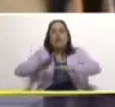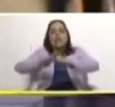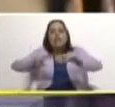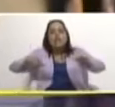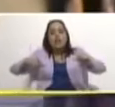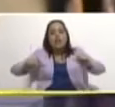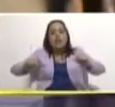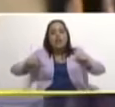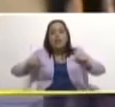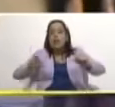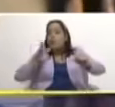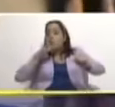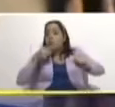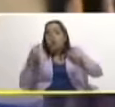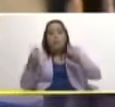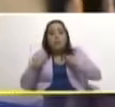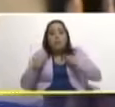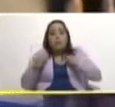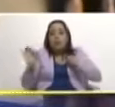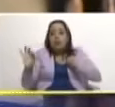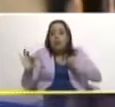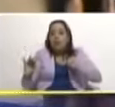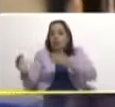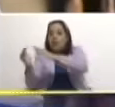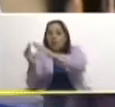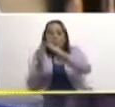bastante despobladas.